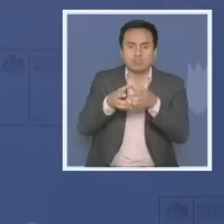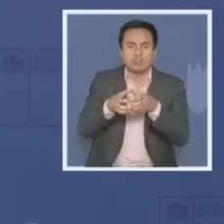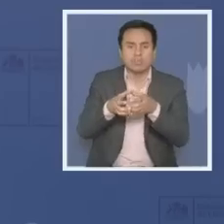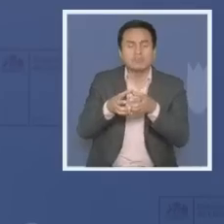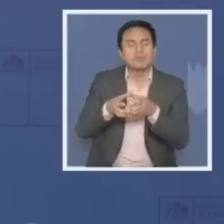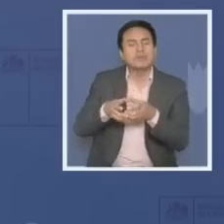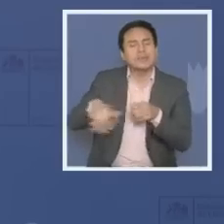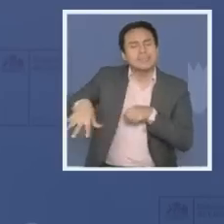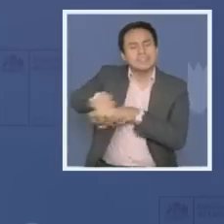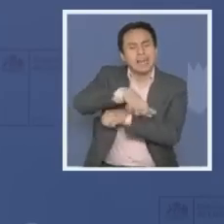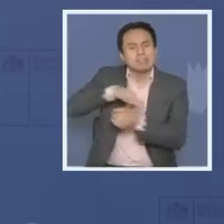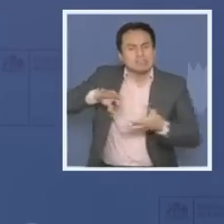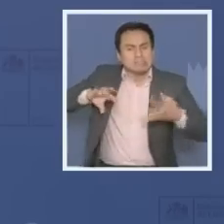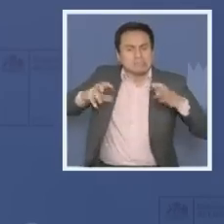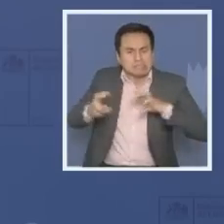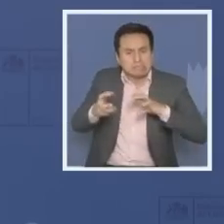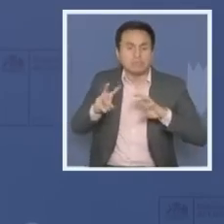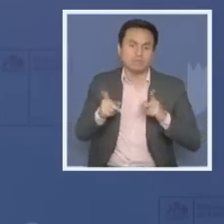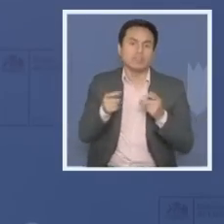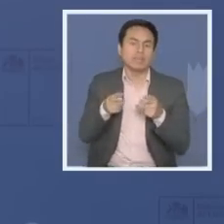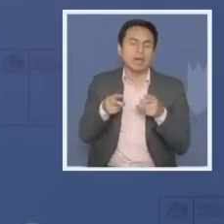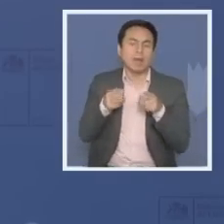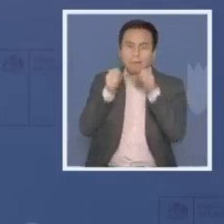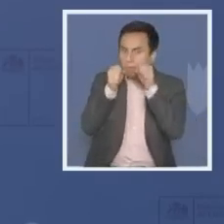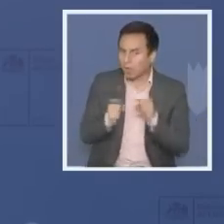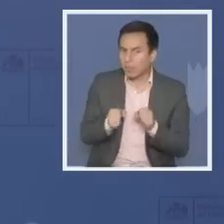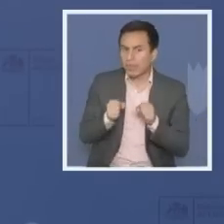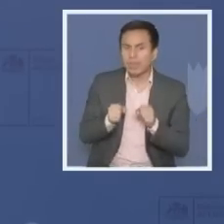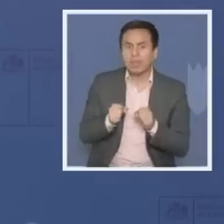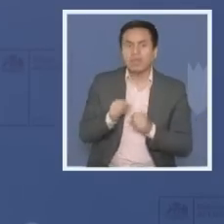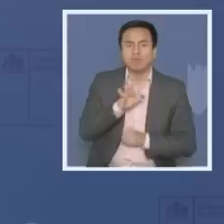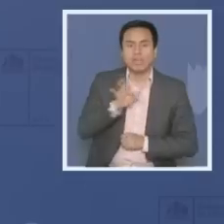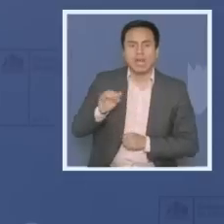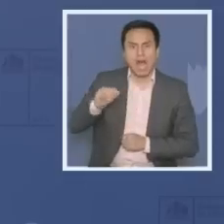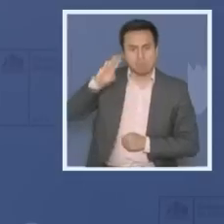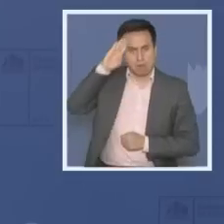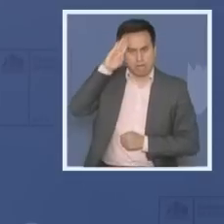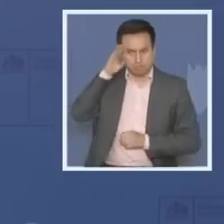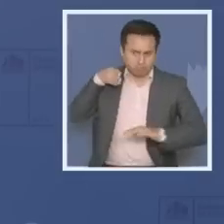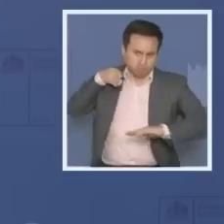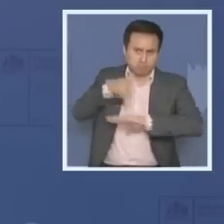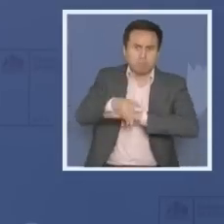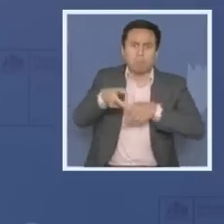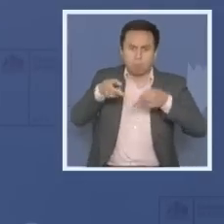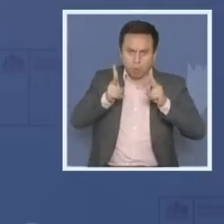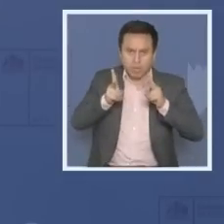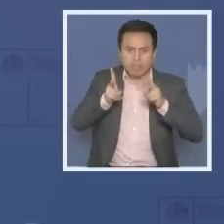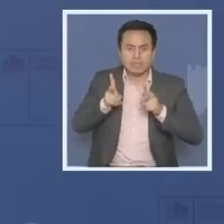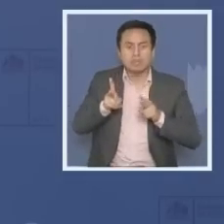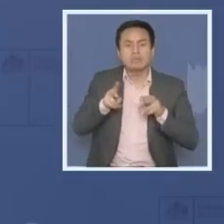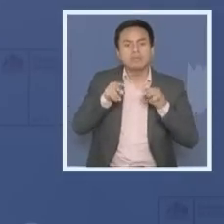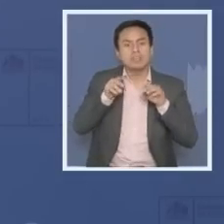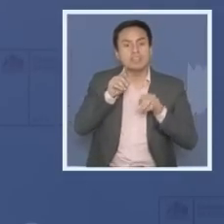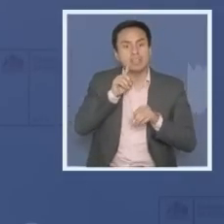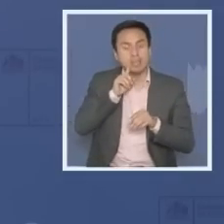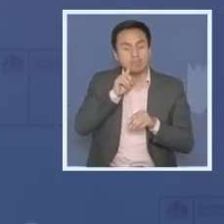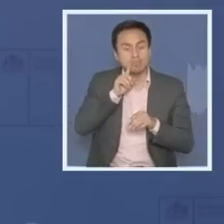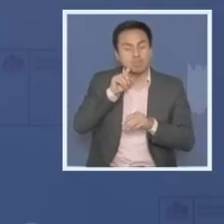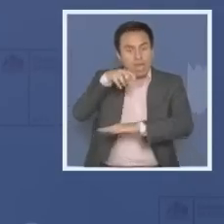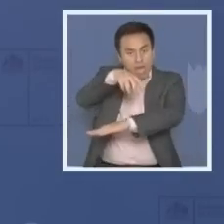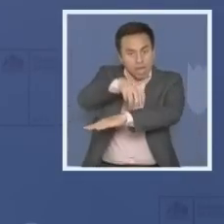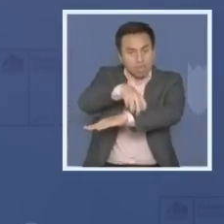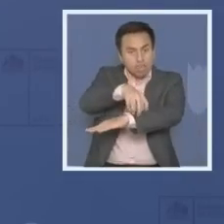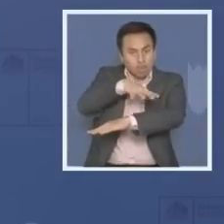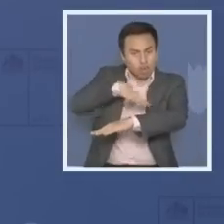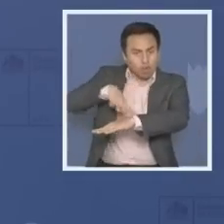estado de catástrofe es la posibilidad de desplegar Fuerzas Armadas en la zona y genera que en este caso, como tenemos parte de la